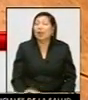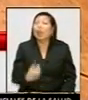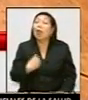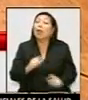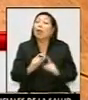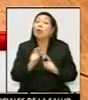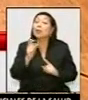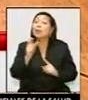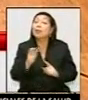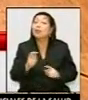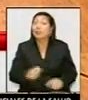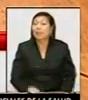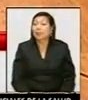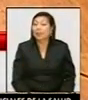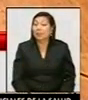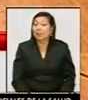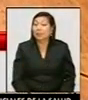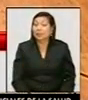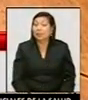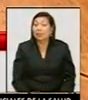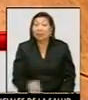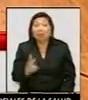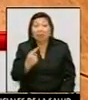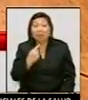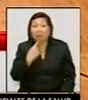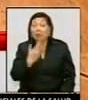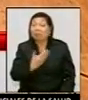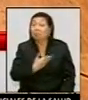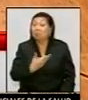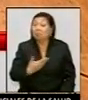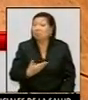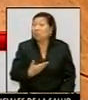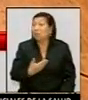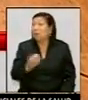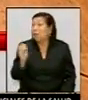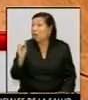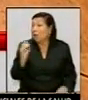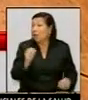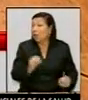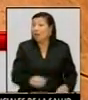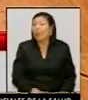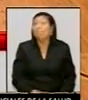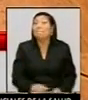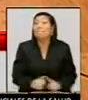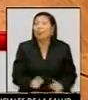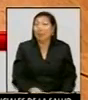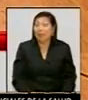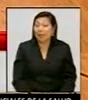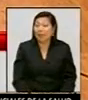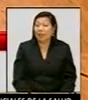congresistas querían escuchar de repente del Ejecutivo los aportes, pero